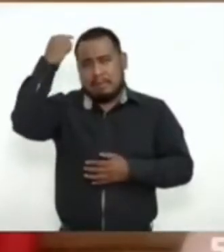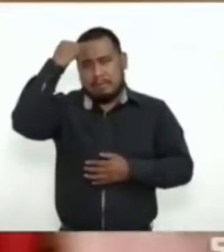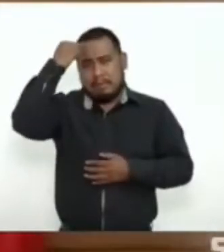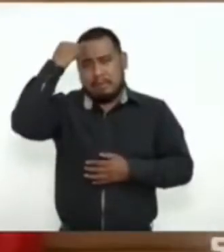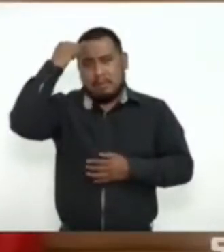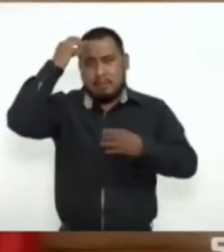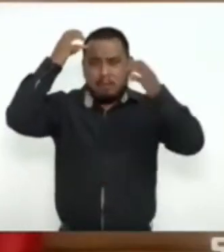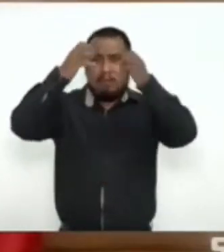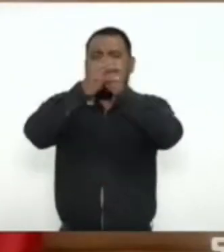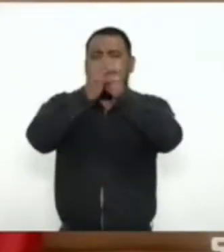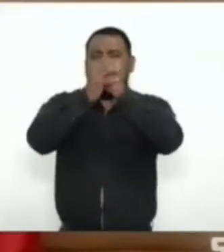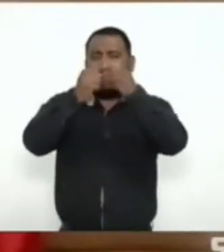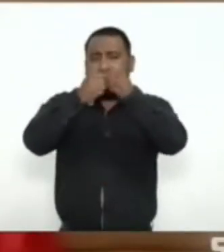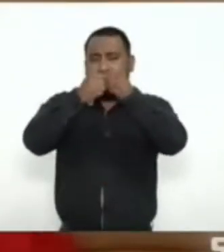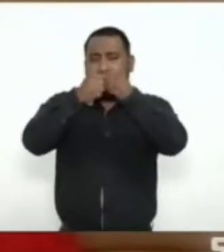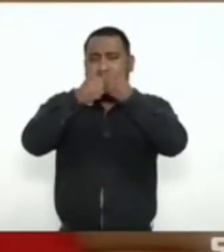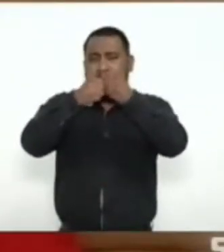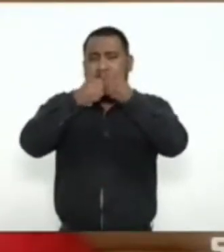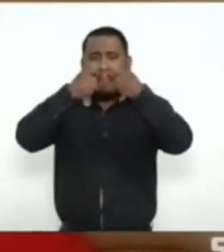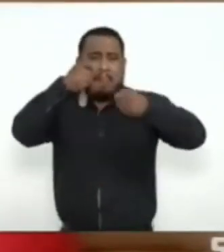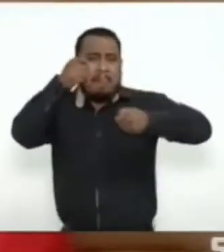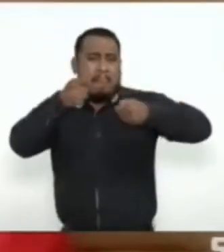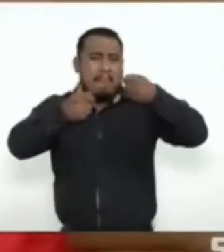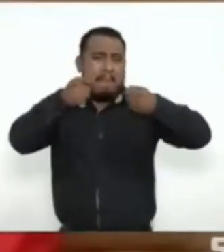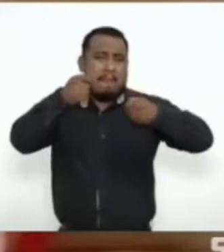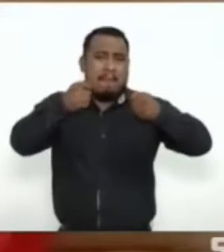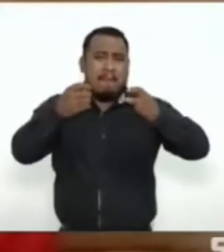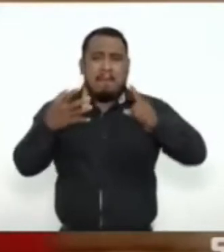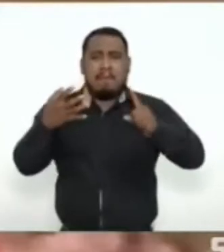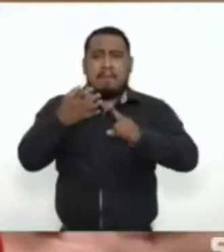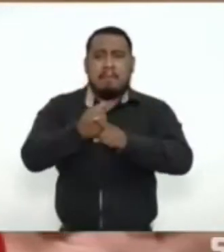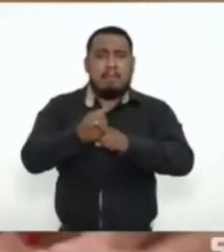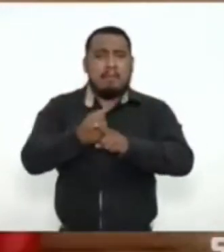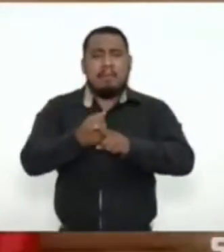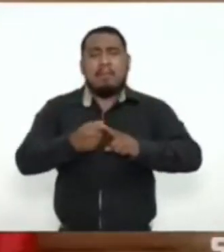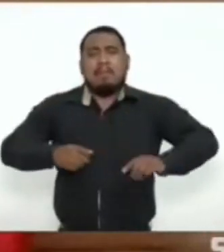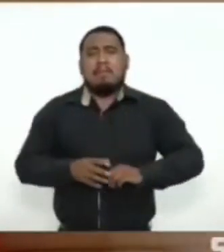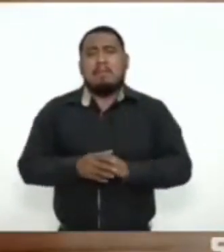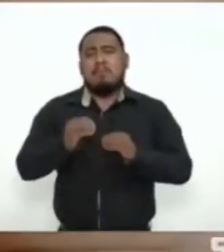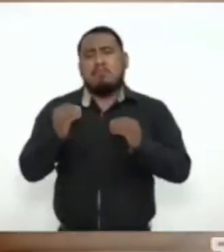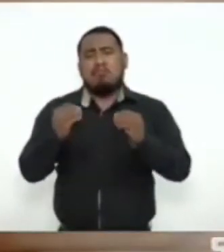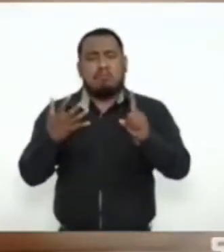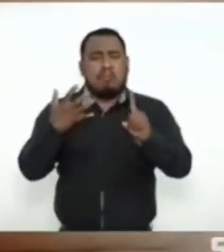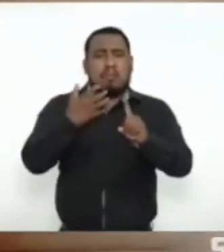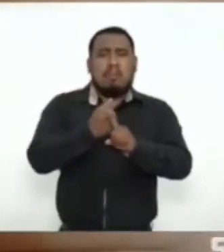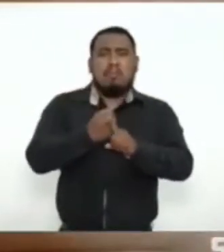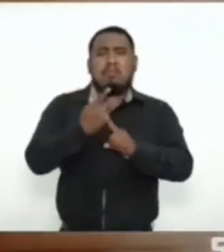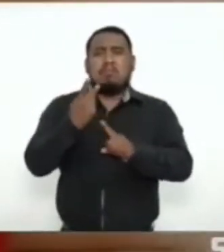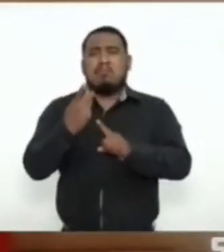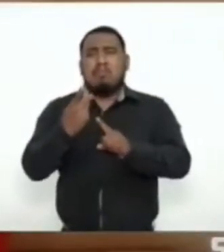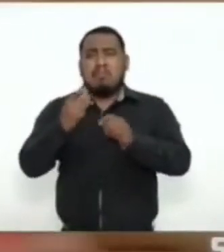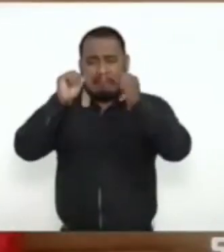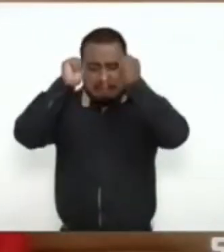plástico y hemos tenido que romper y enfrentar muchos retos y romper muchos paradigmas de ese aspecto